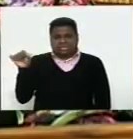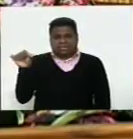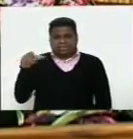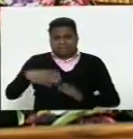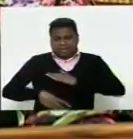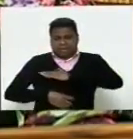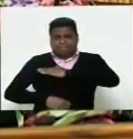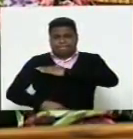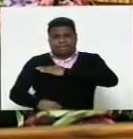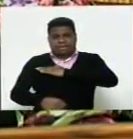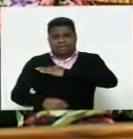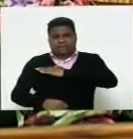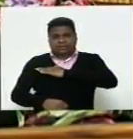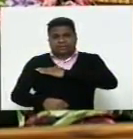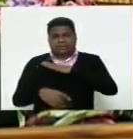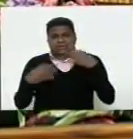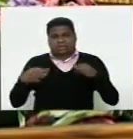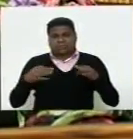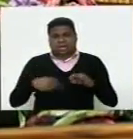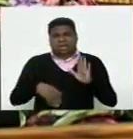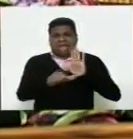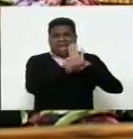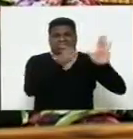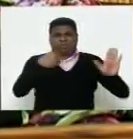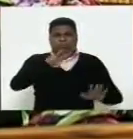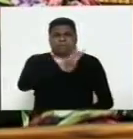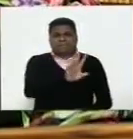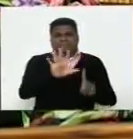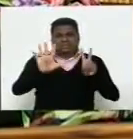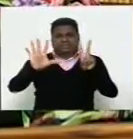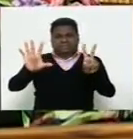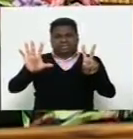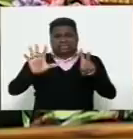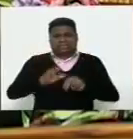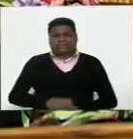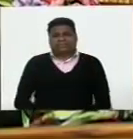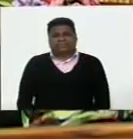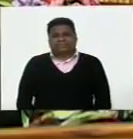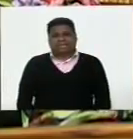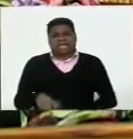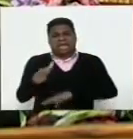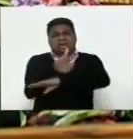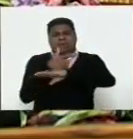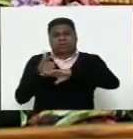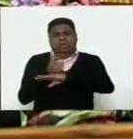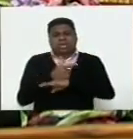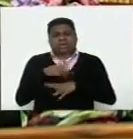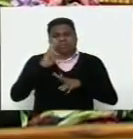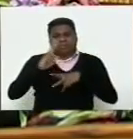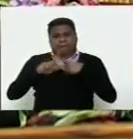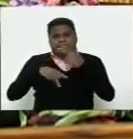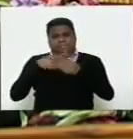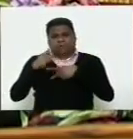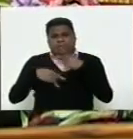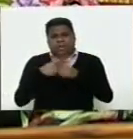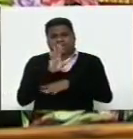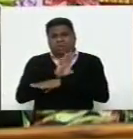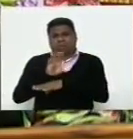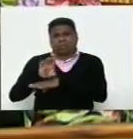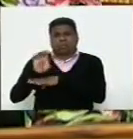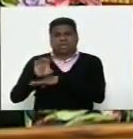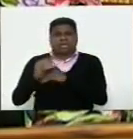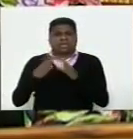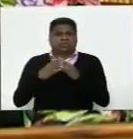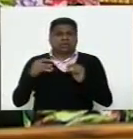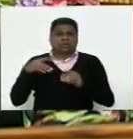Nacimiento Humanizado. Artículo 27. El Estado, en su obligación de promover y proteger los